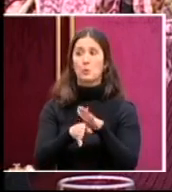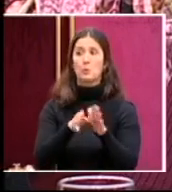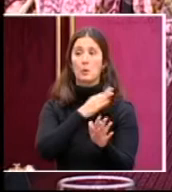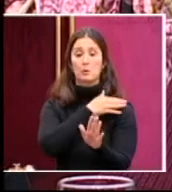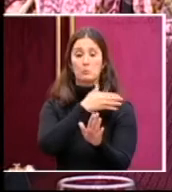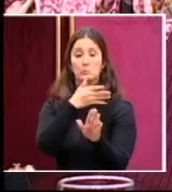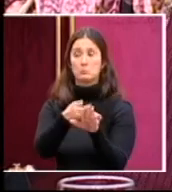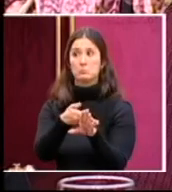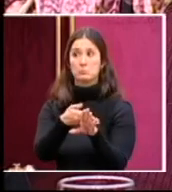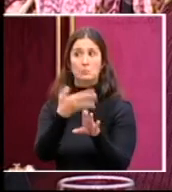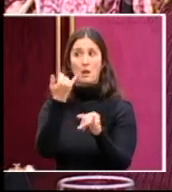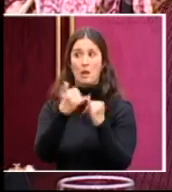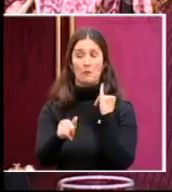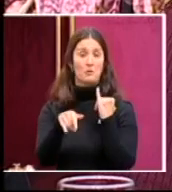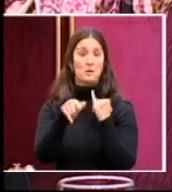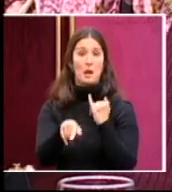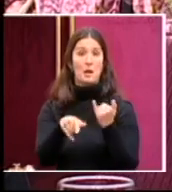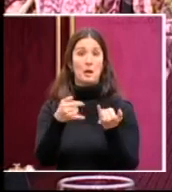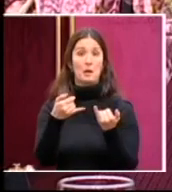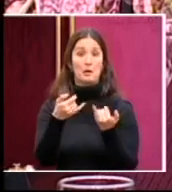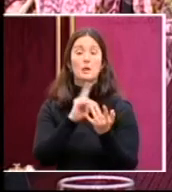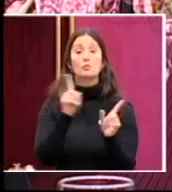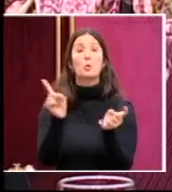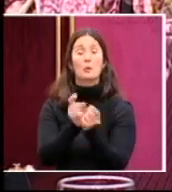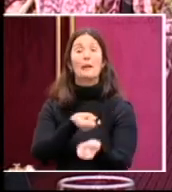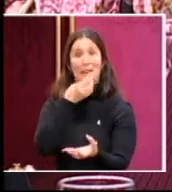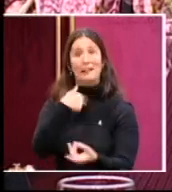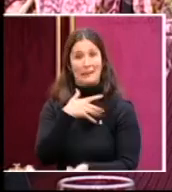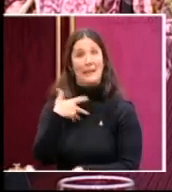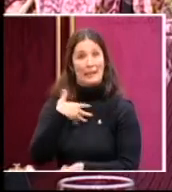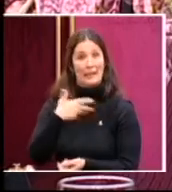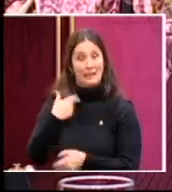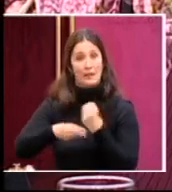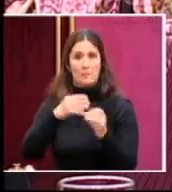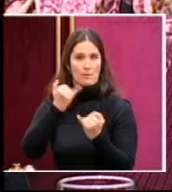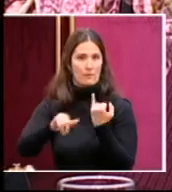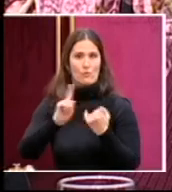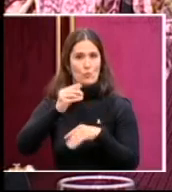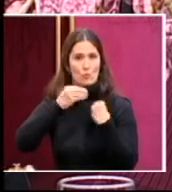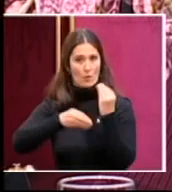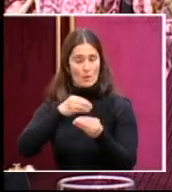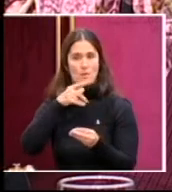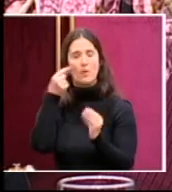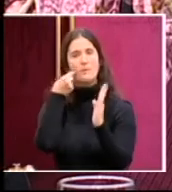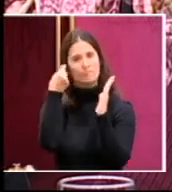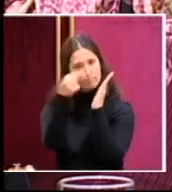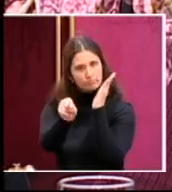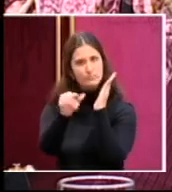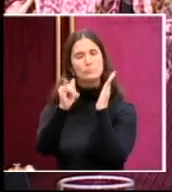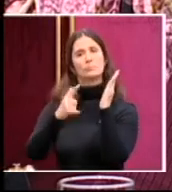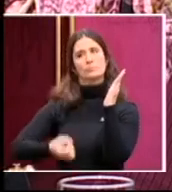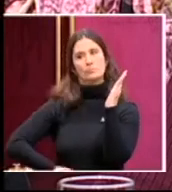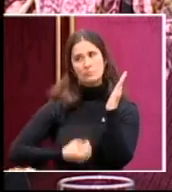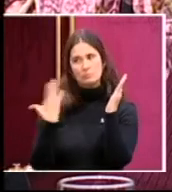se ha hecho hasta ahora, pues esto se va a quedar en meras declaraciones de intenciones y entendemos que hace falta señalarlo y también